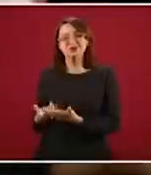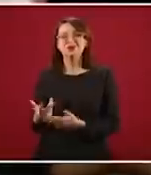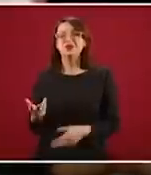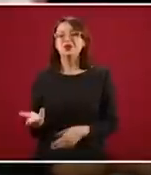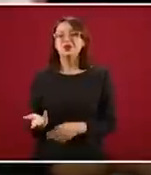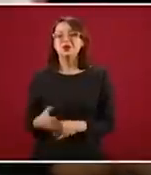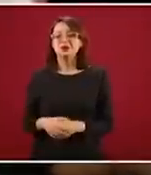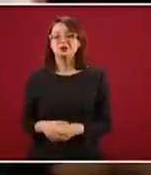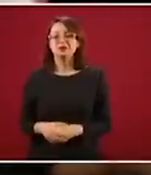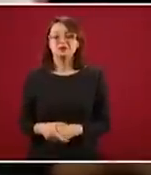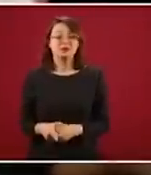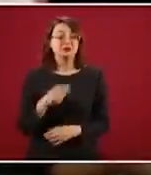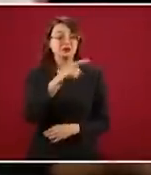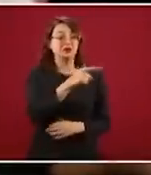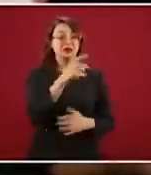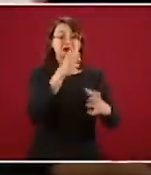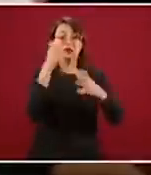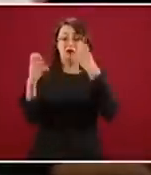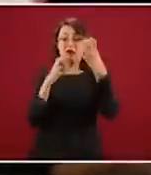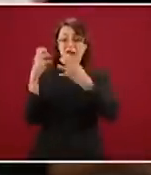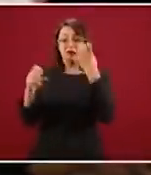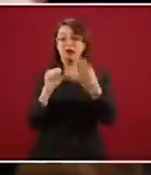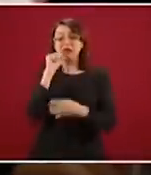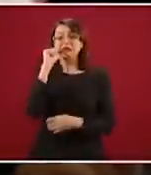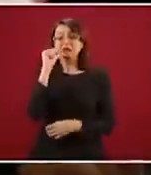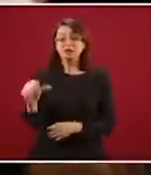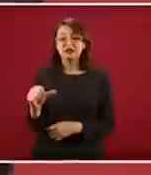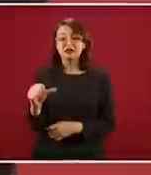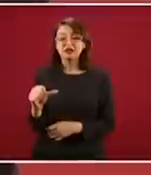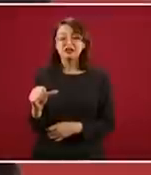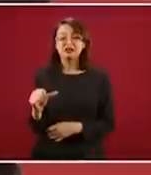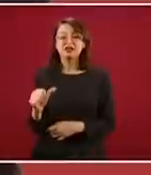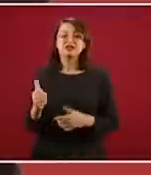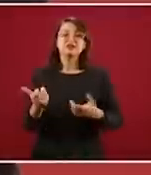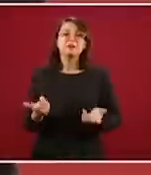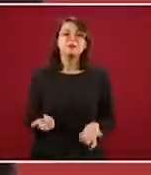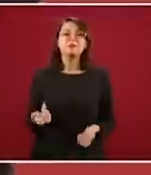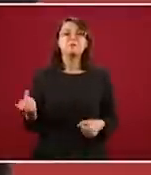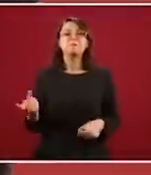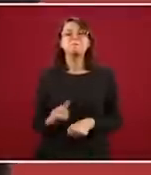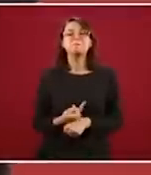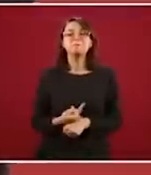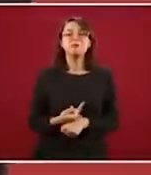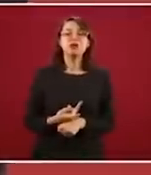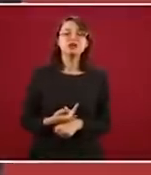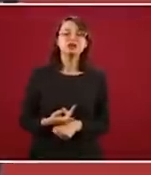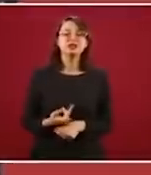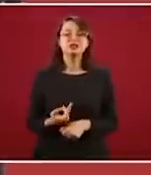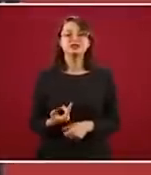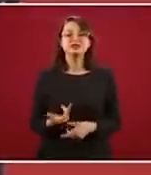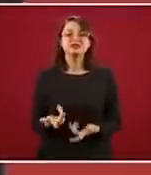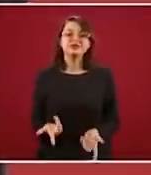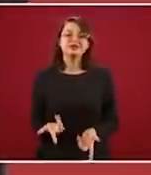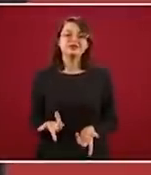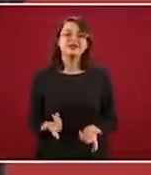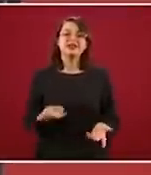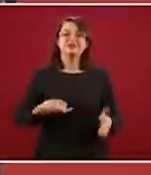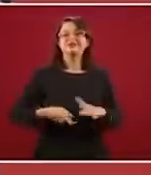si no hubiesen esos gritos, pues tendríamos que estar resolviendo esas inconformidades con dinero.